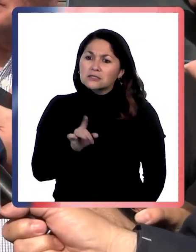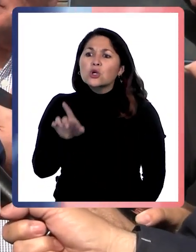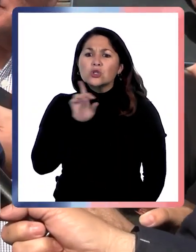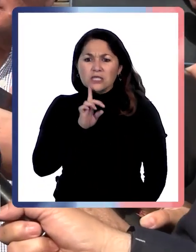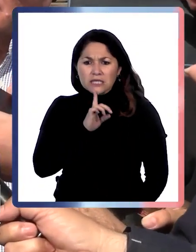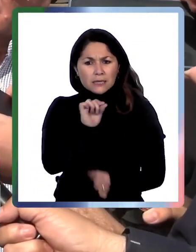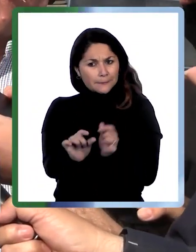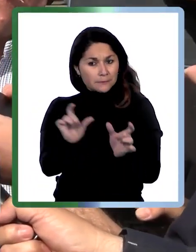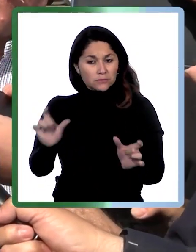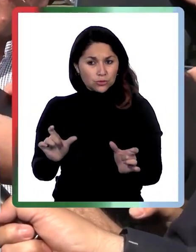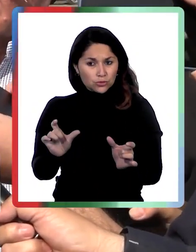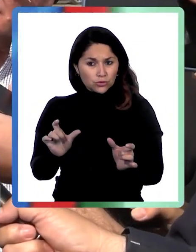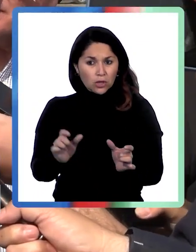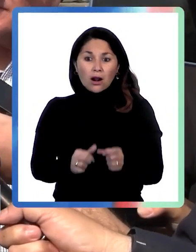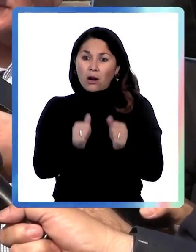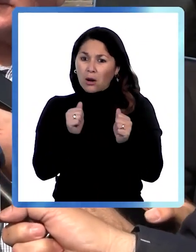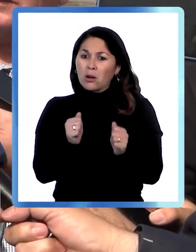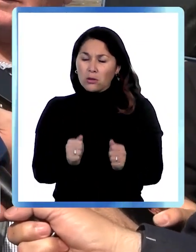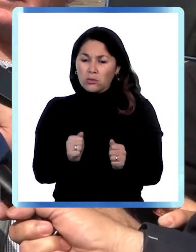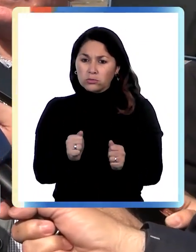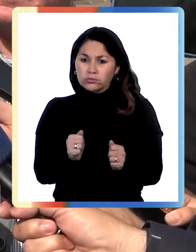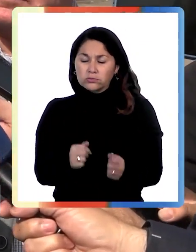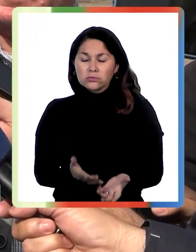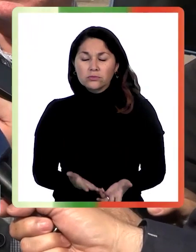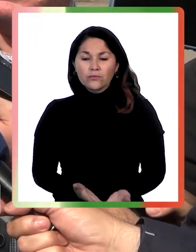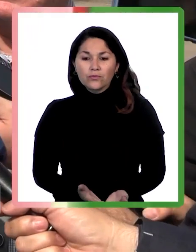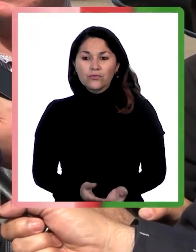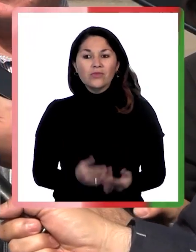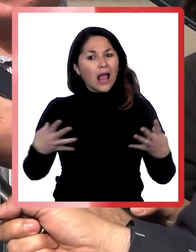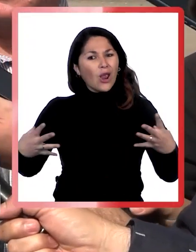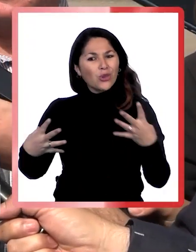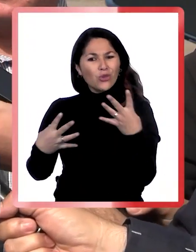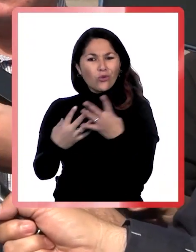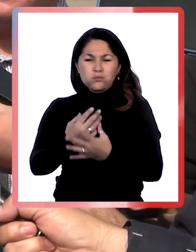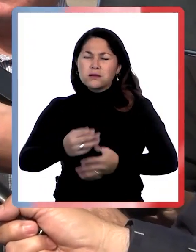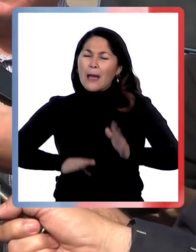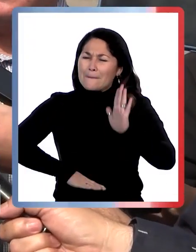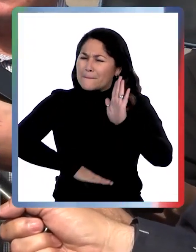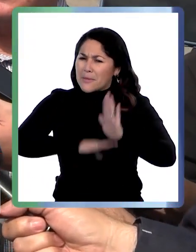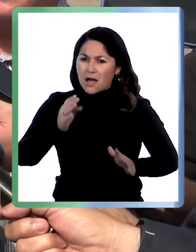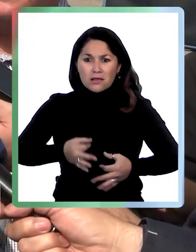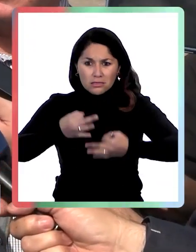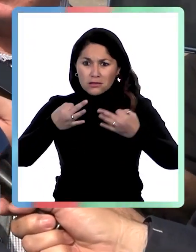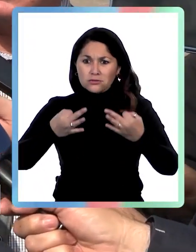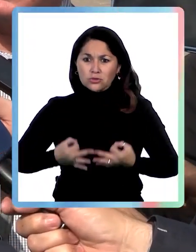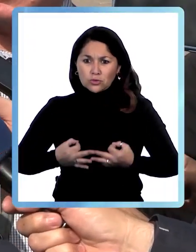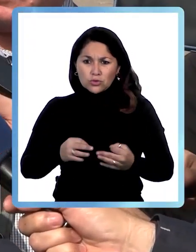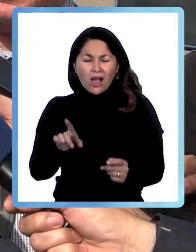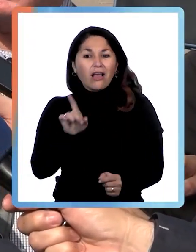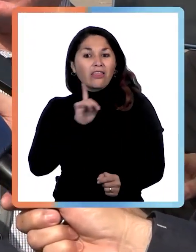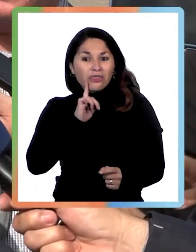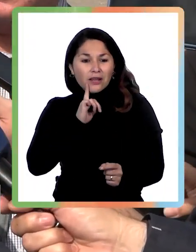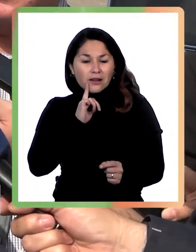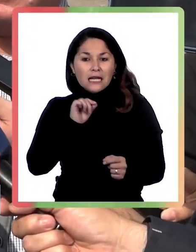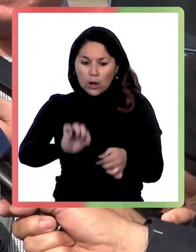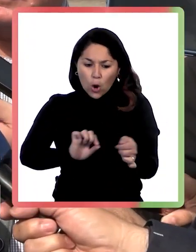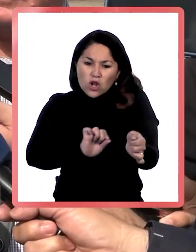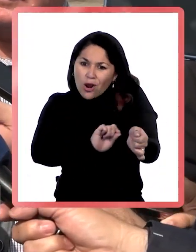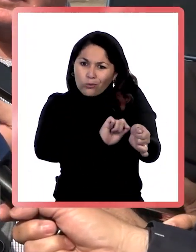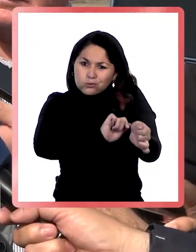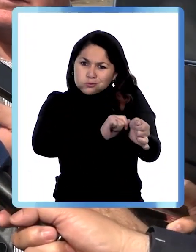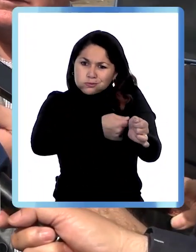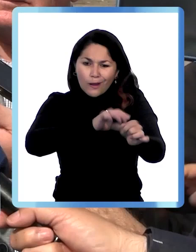personas que son capaces de en una cárcel de máxima seguridad mantener un elemento que permite la